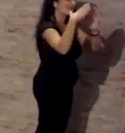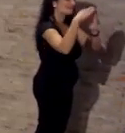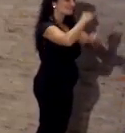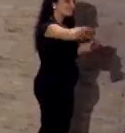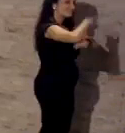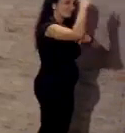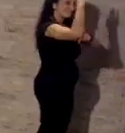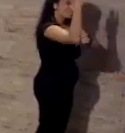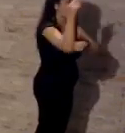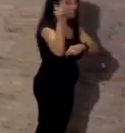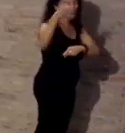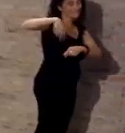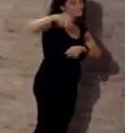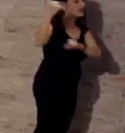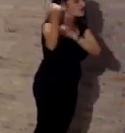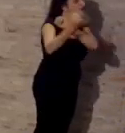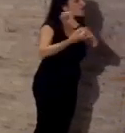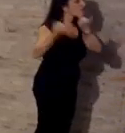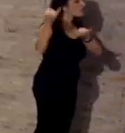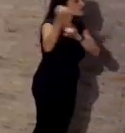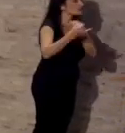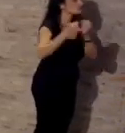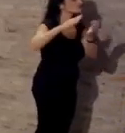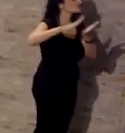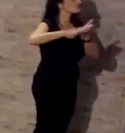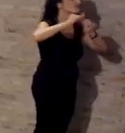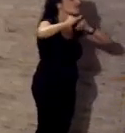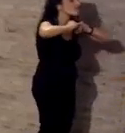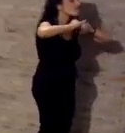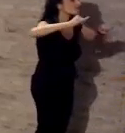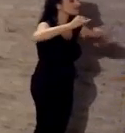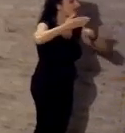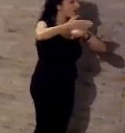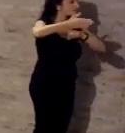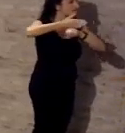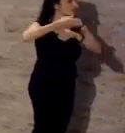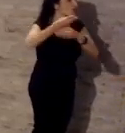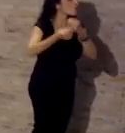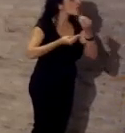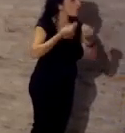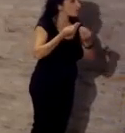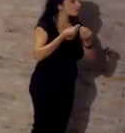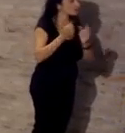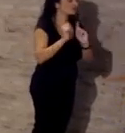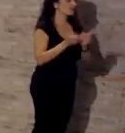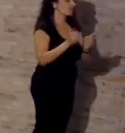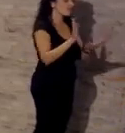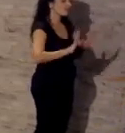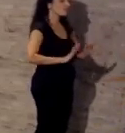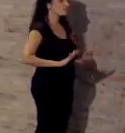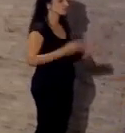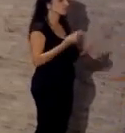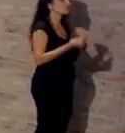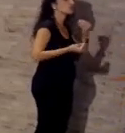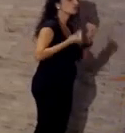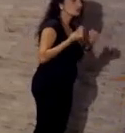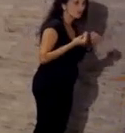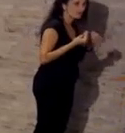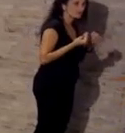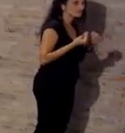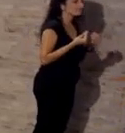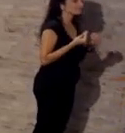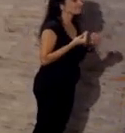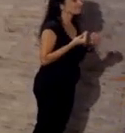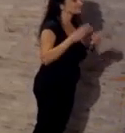fundación del sol naciente a conversar sobre el acceso a la información sobre las formaciones